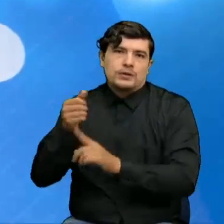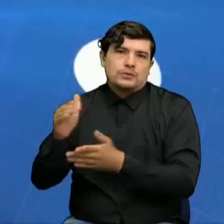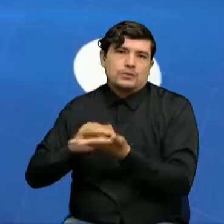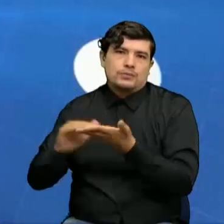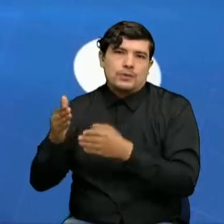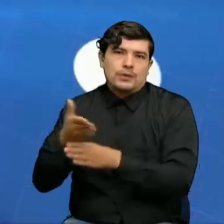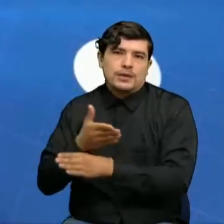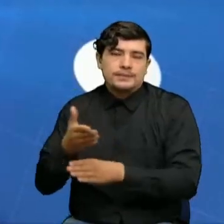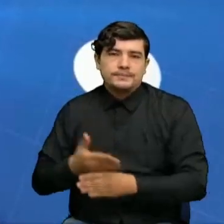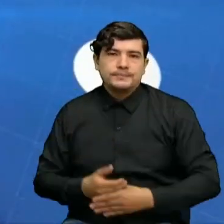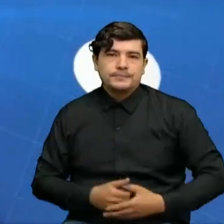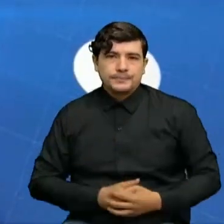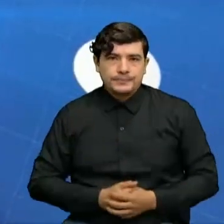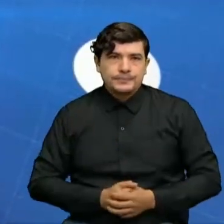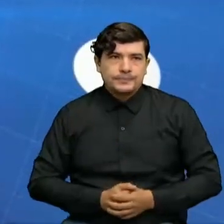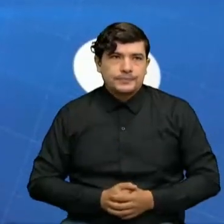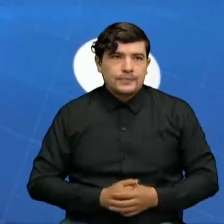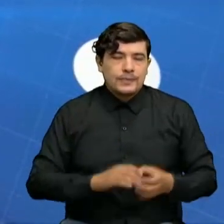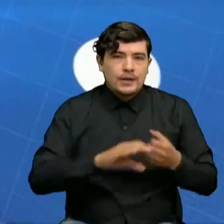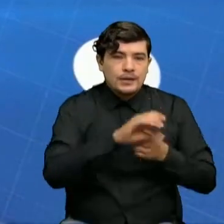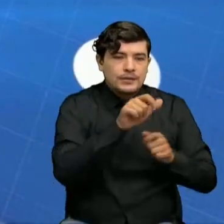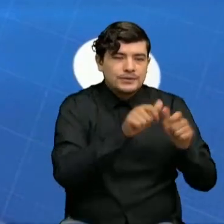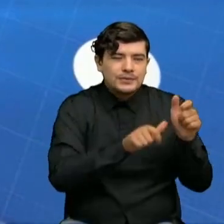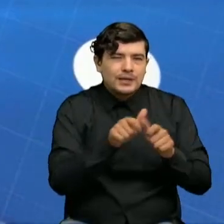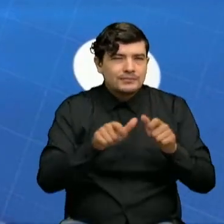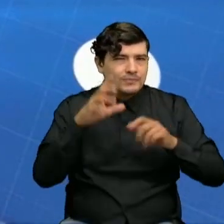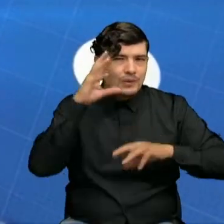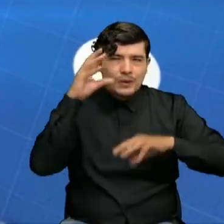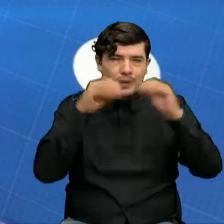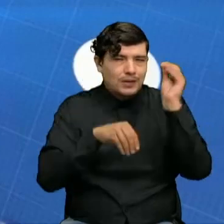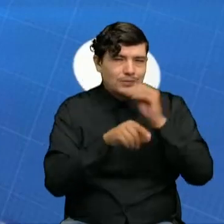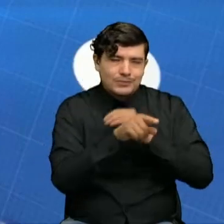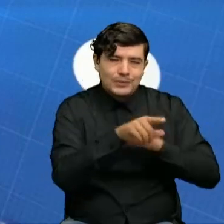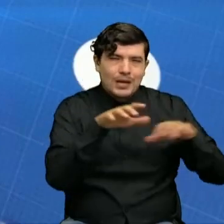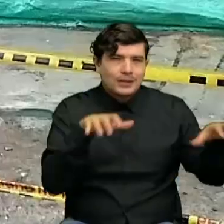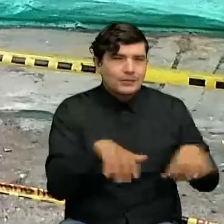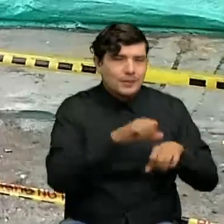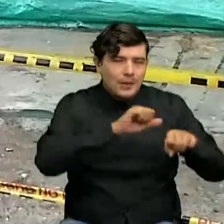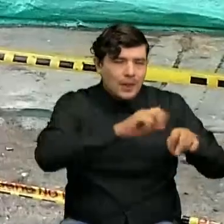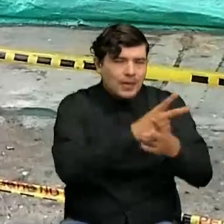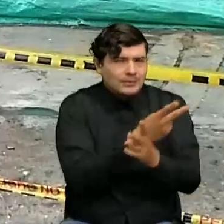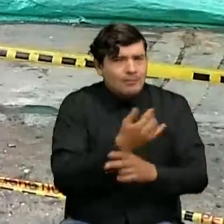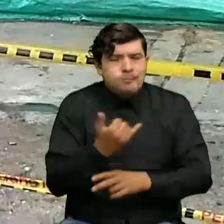actos vandálicos, especialmente cuando existen estas mesas de diálogo.